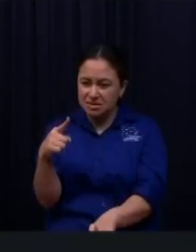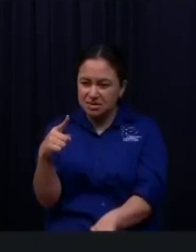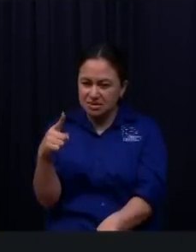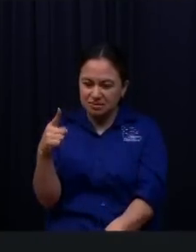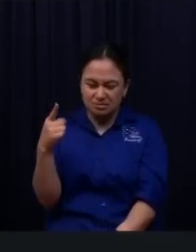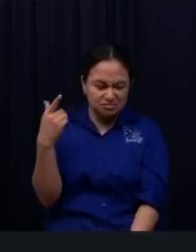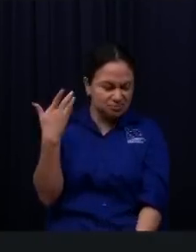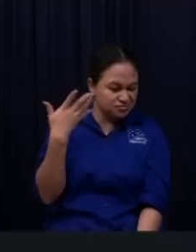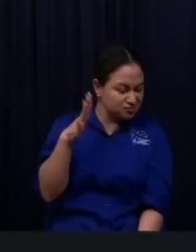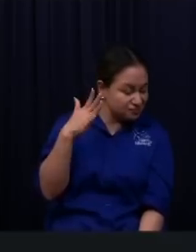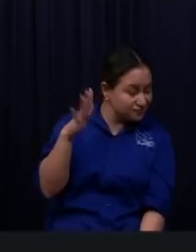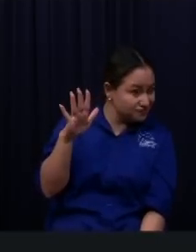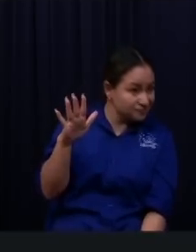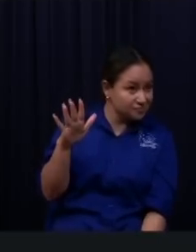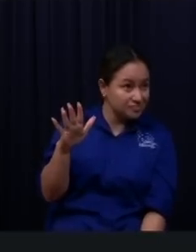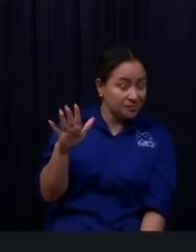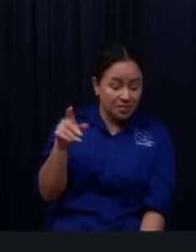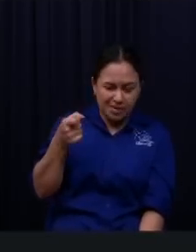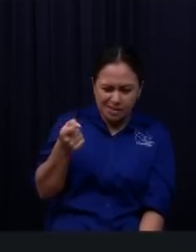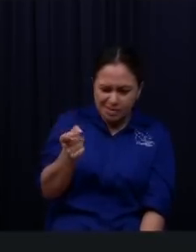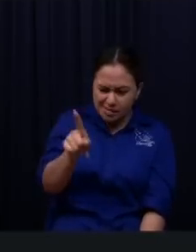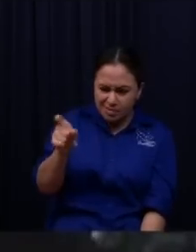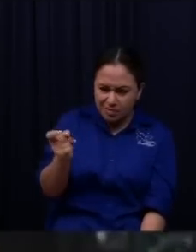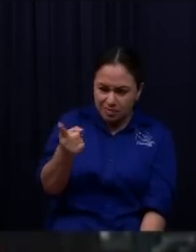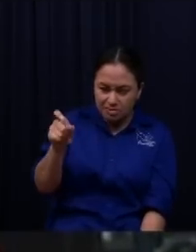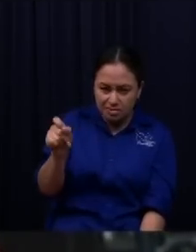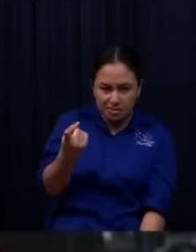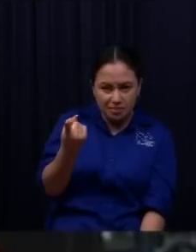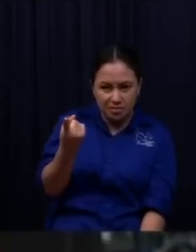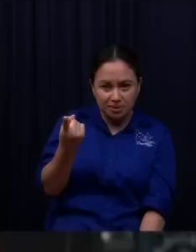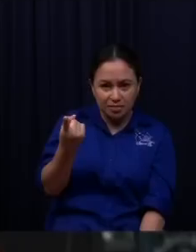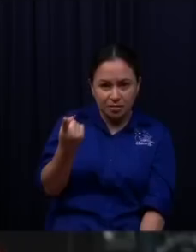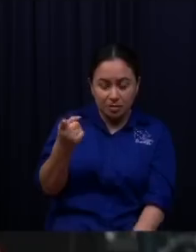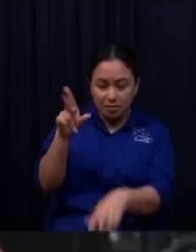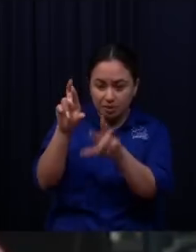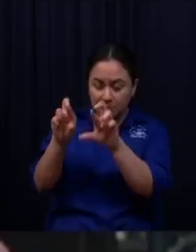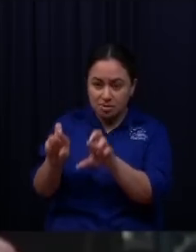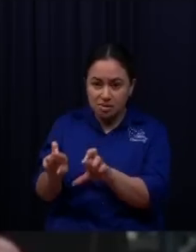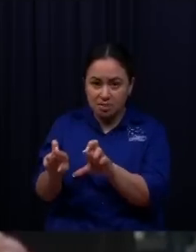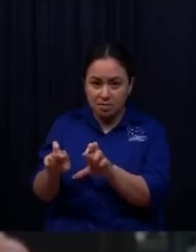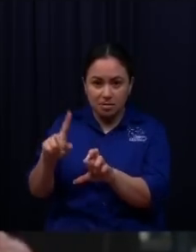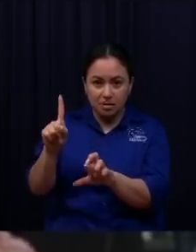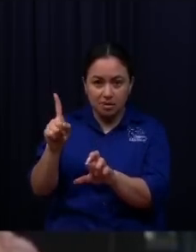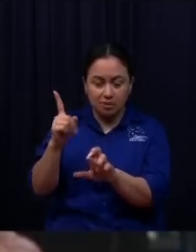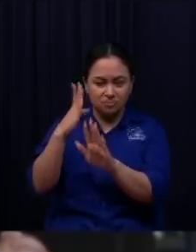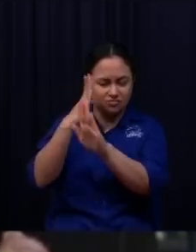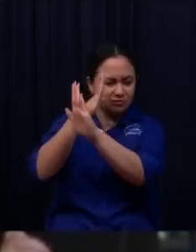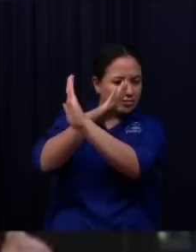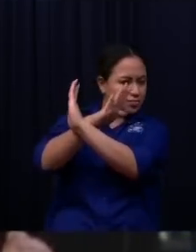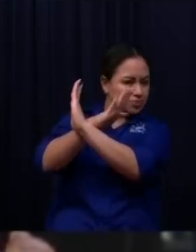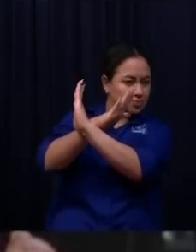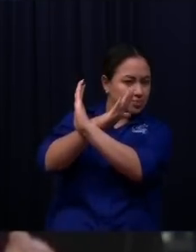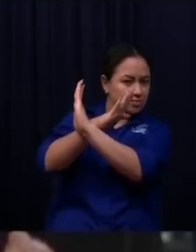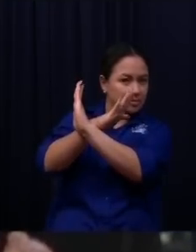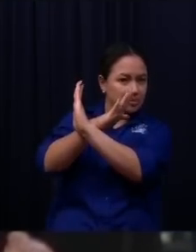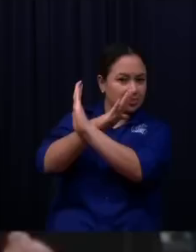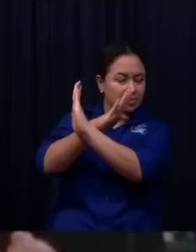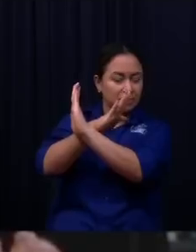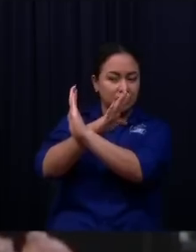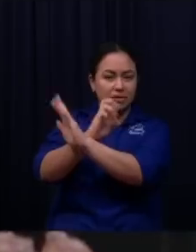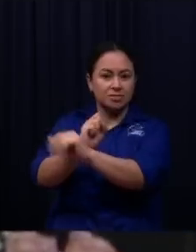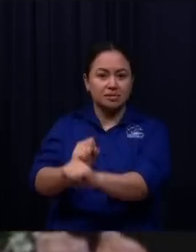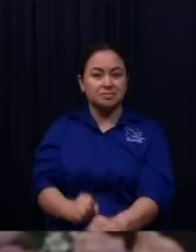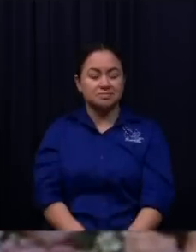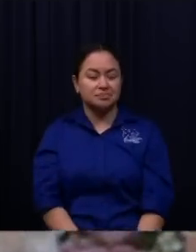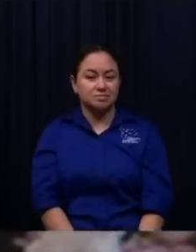Y al que están criticando no se puede defender, aunque quiera. Lo más que puede hacer es decir, a mejor no miro